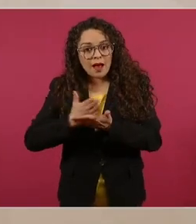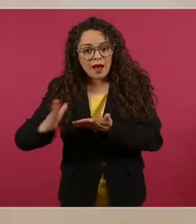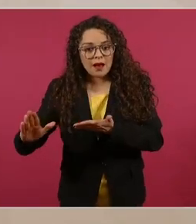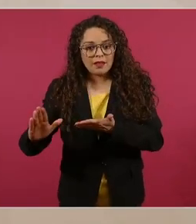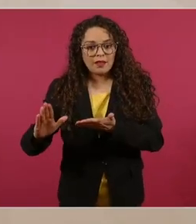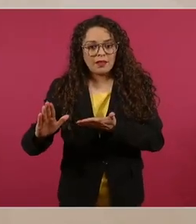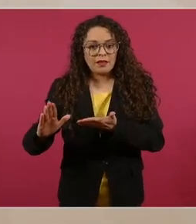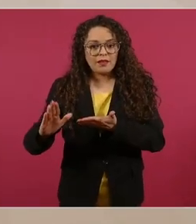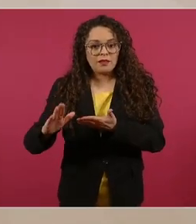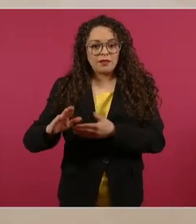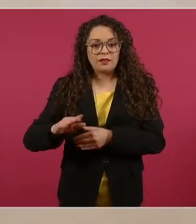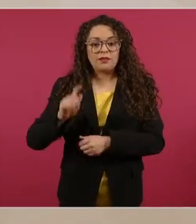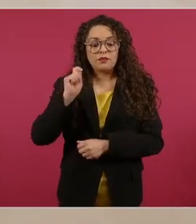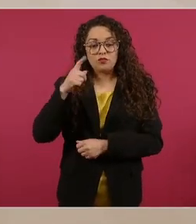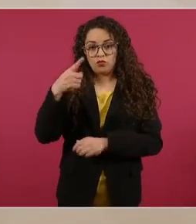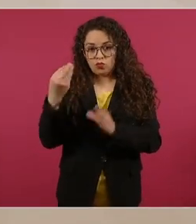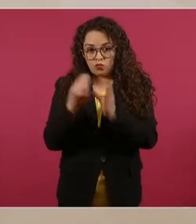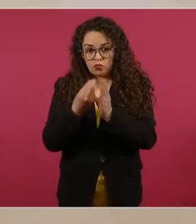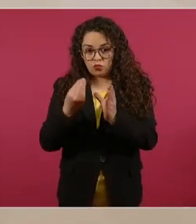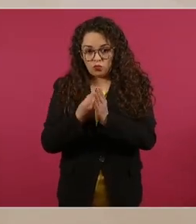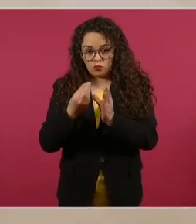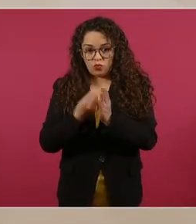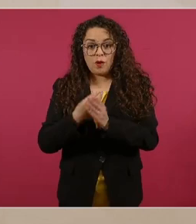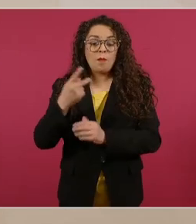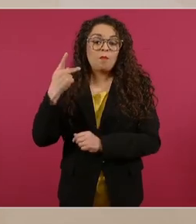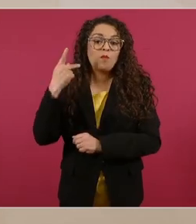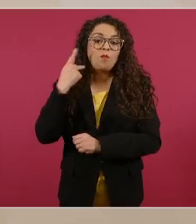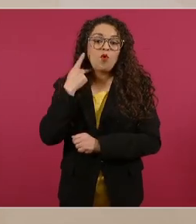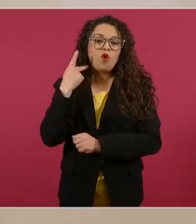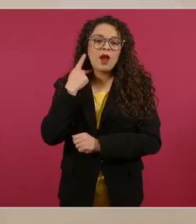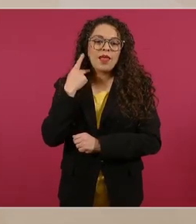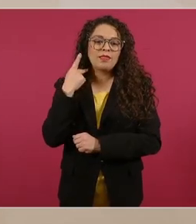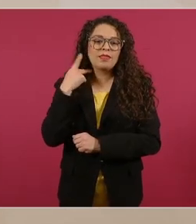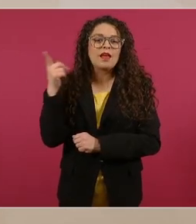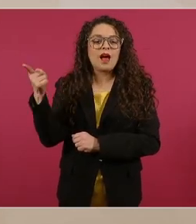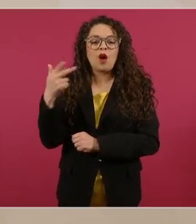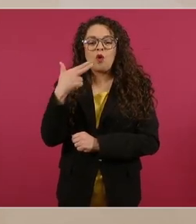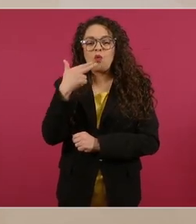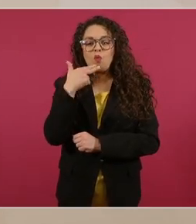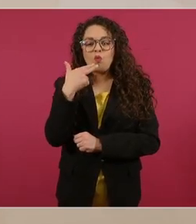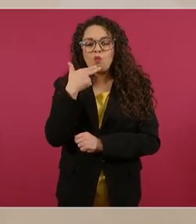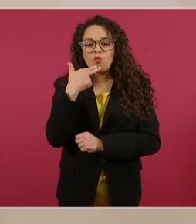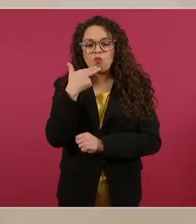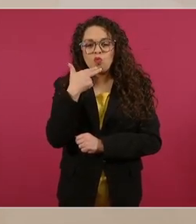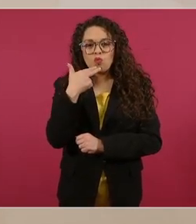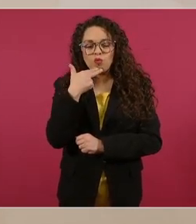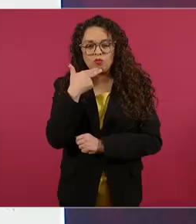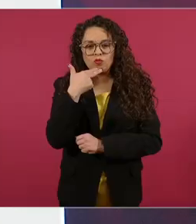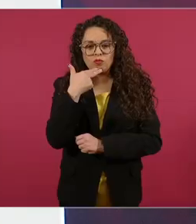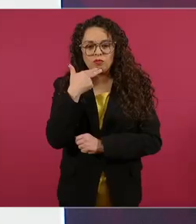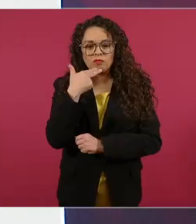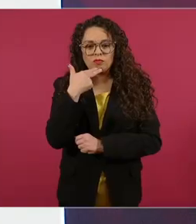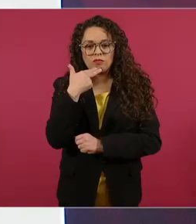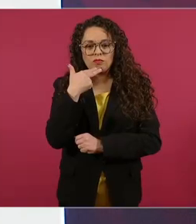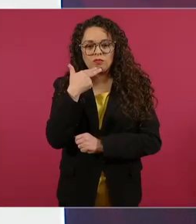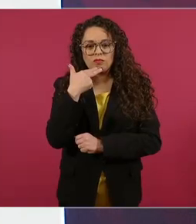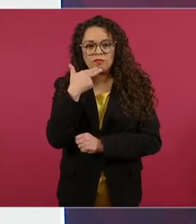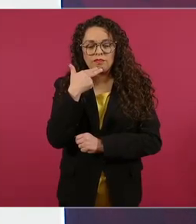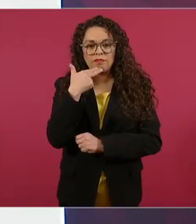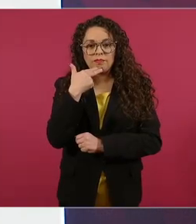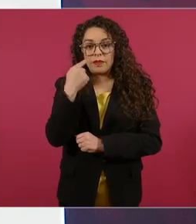la política que aplican muchas veces, sobre todo para el